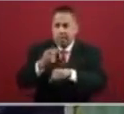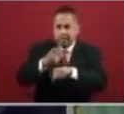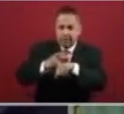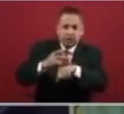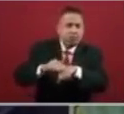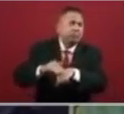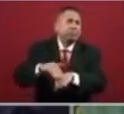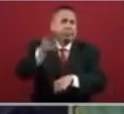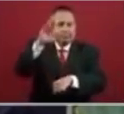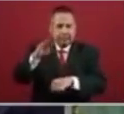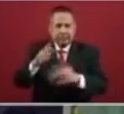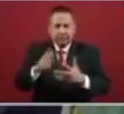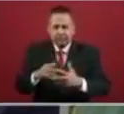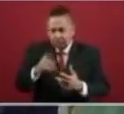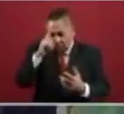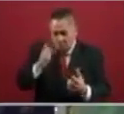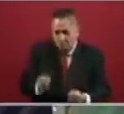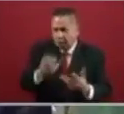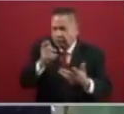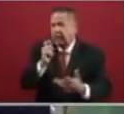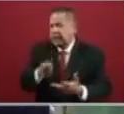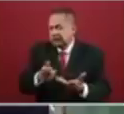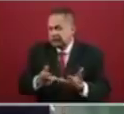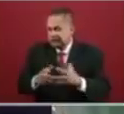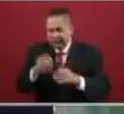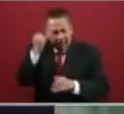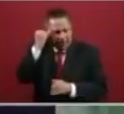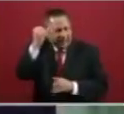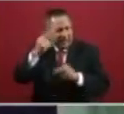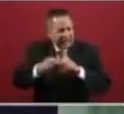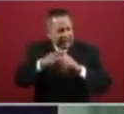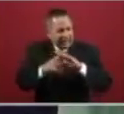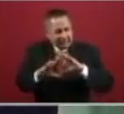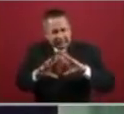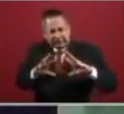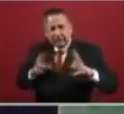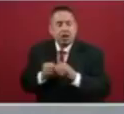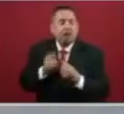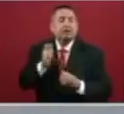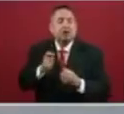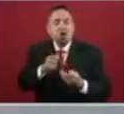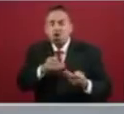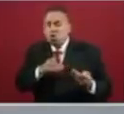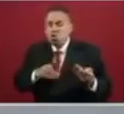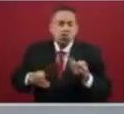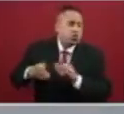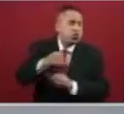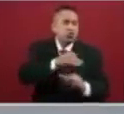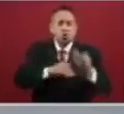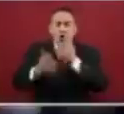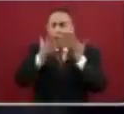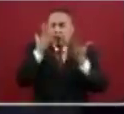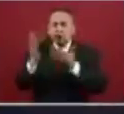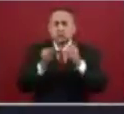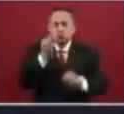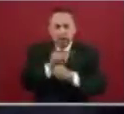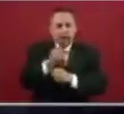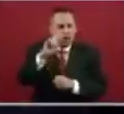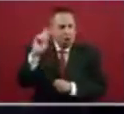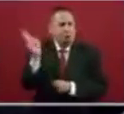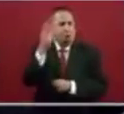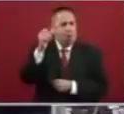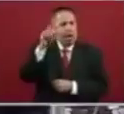superior. ¿Saben cuánto significa esto? Imaginen todos los estudiantes de la UNAM, es el